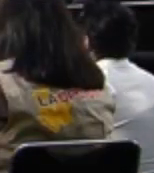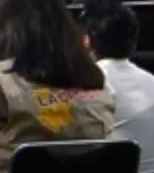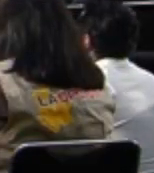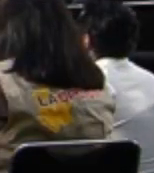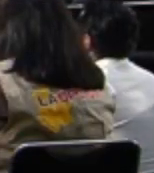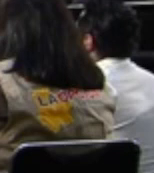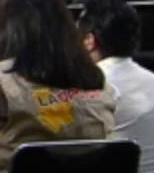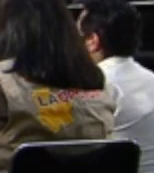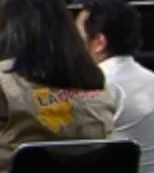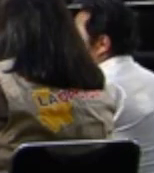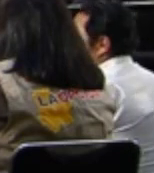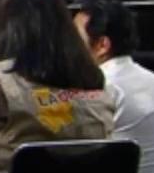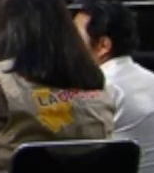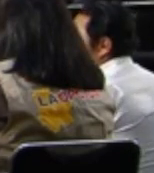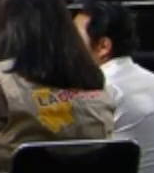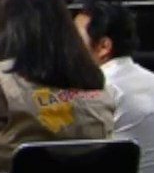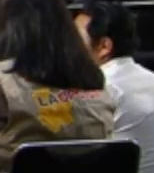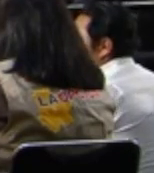¿eh? ¿Y ahora qué?